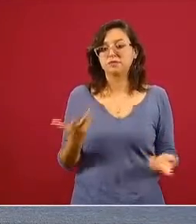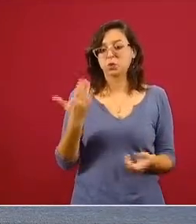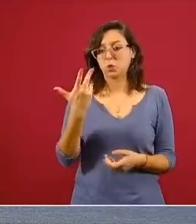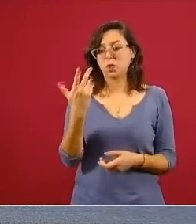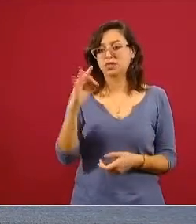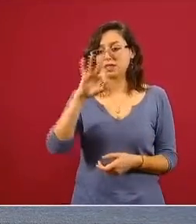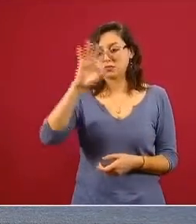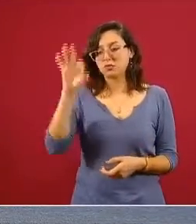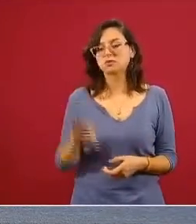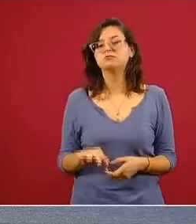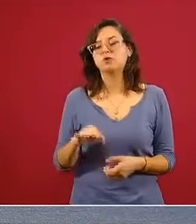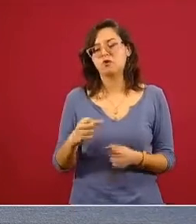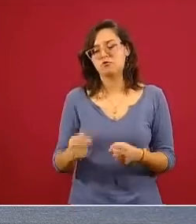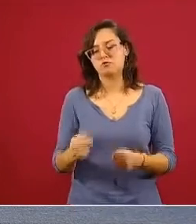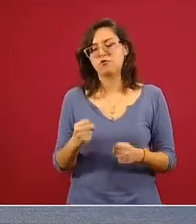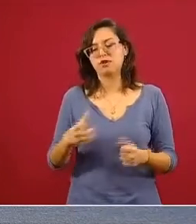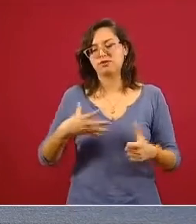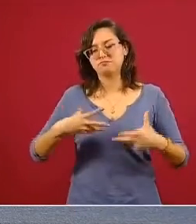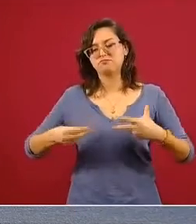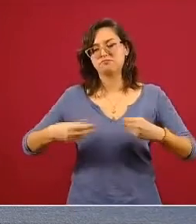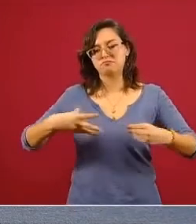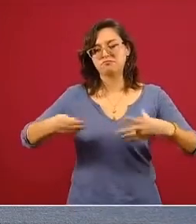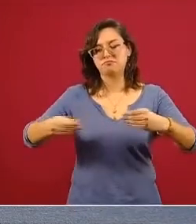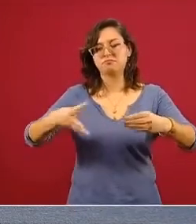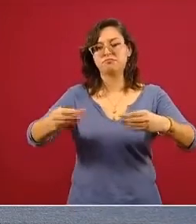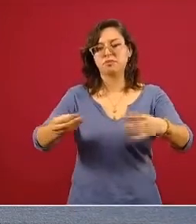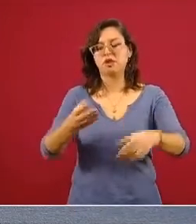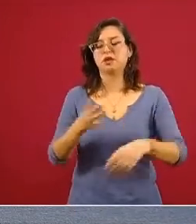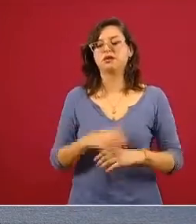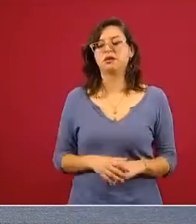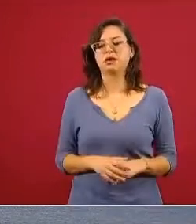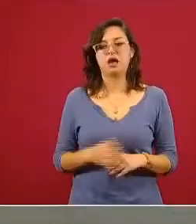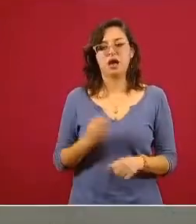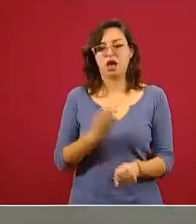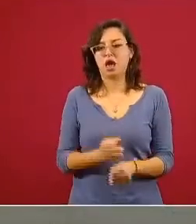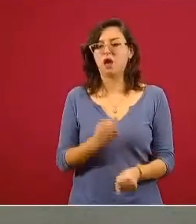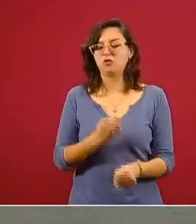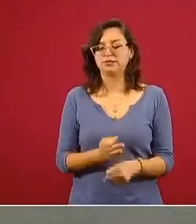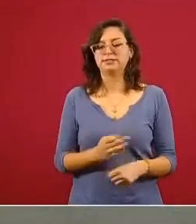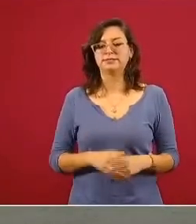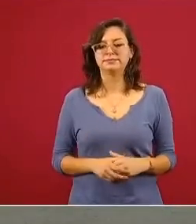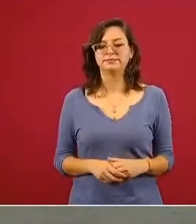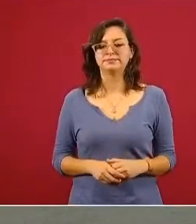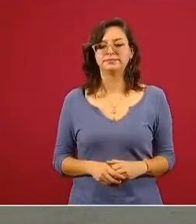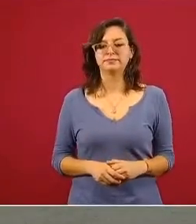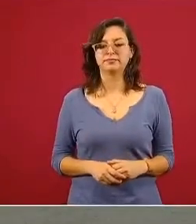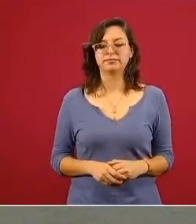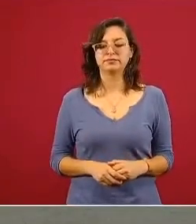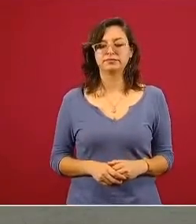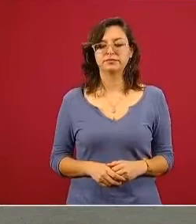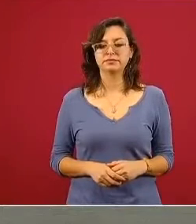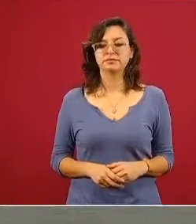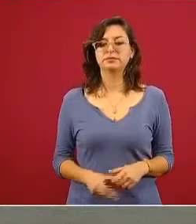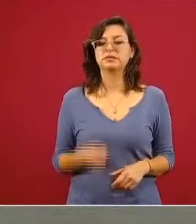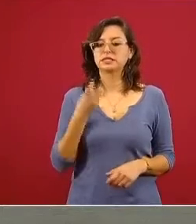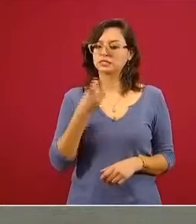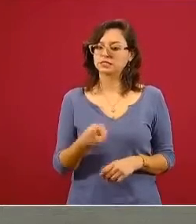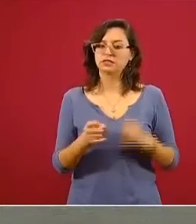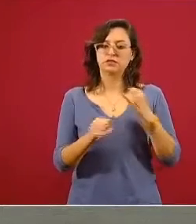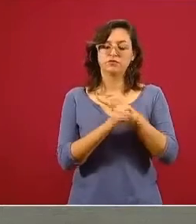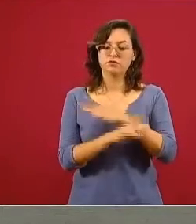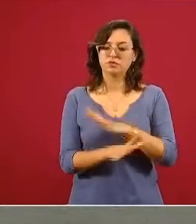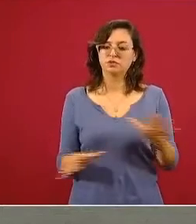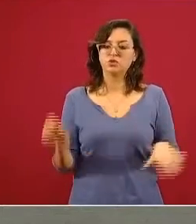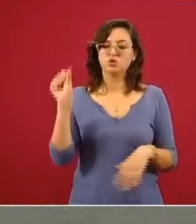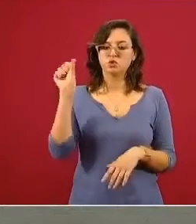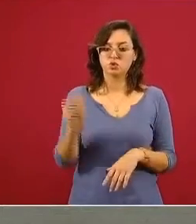con intensidades importantes de transmisión, que es el momento en el que prácticamente se encuentra. Entonces, eso sería la actualización